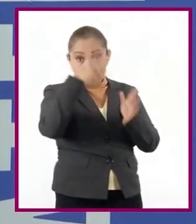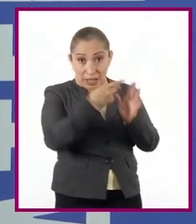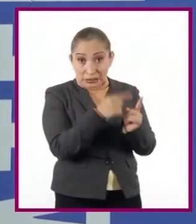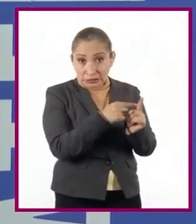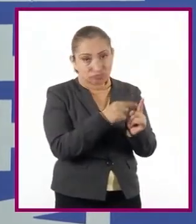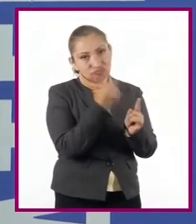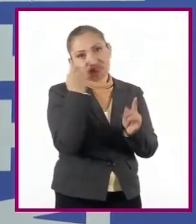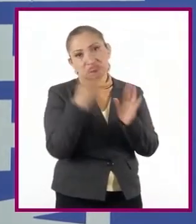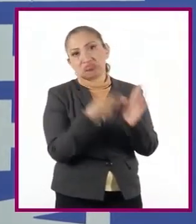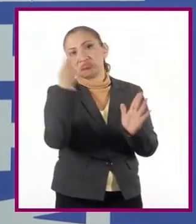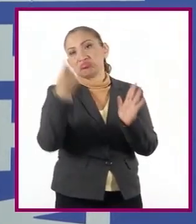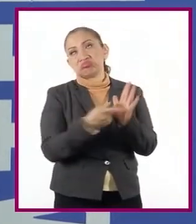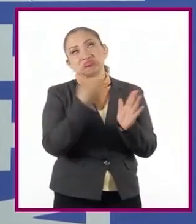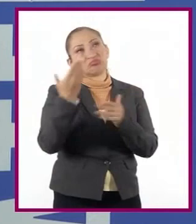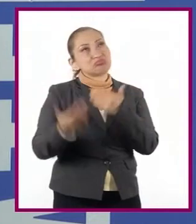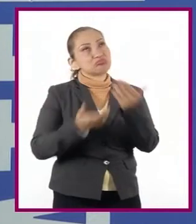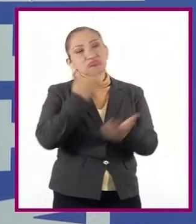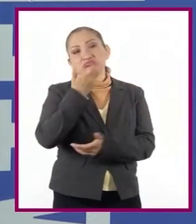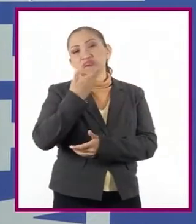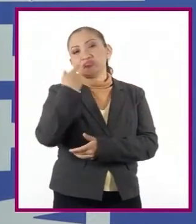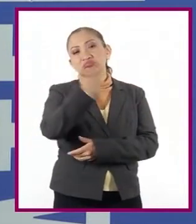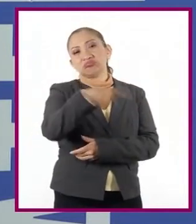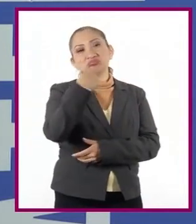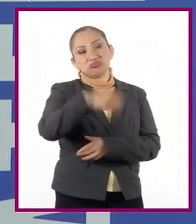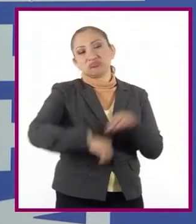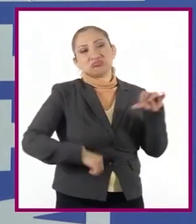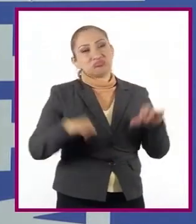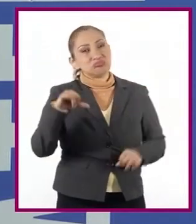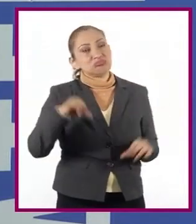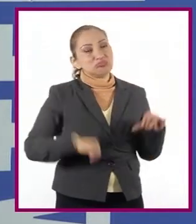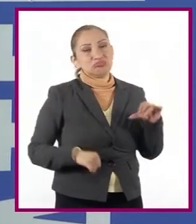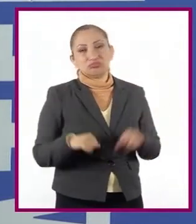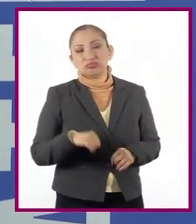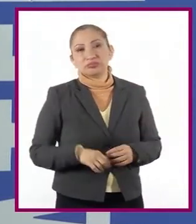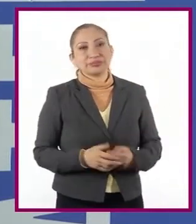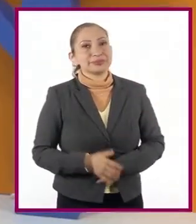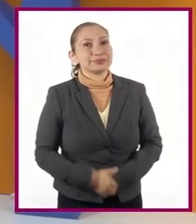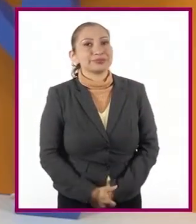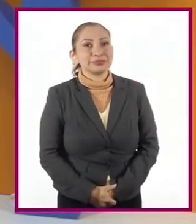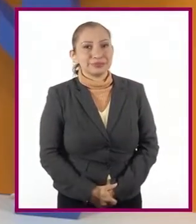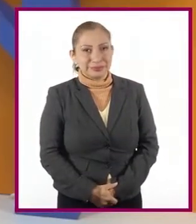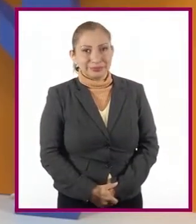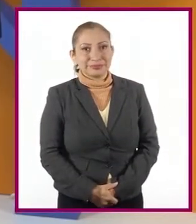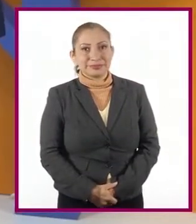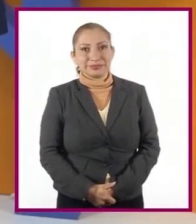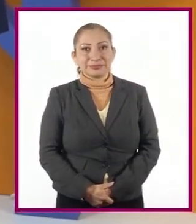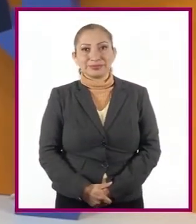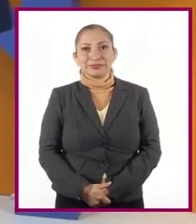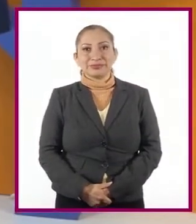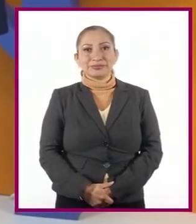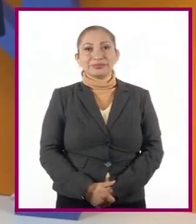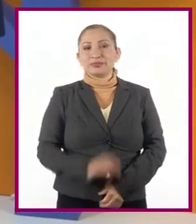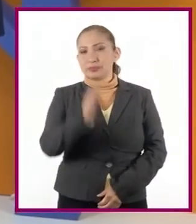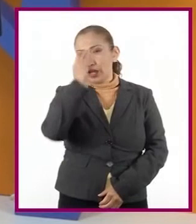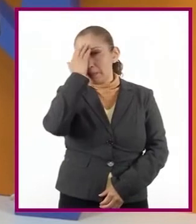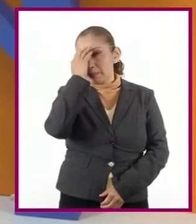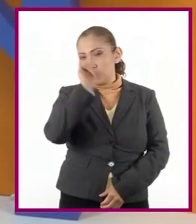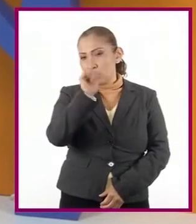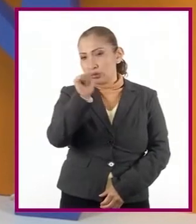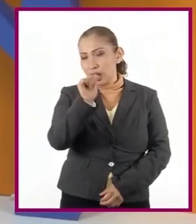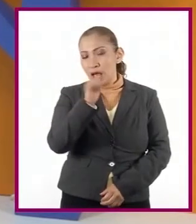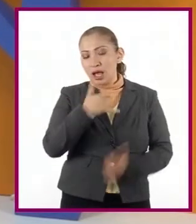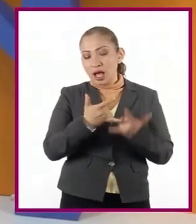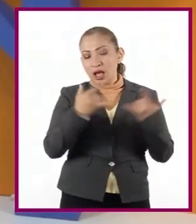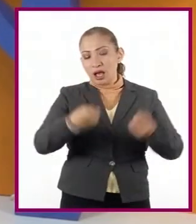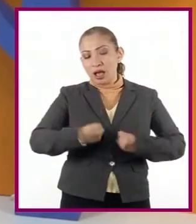una vez, sino que eran actividades que practicaba con mucha frecuencia. Conozcamos la siguiente